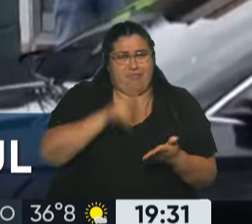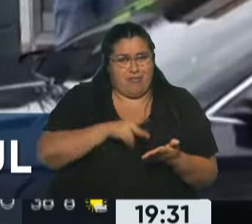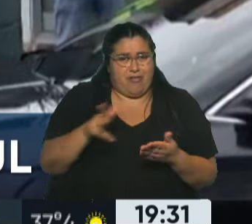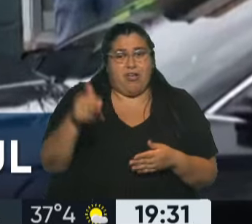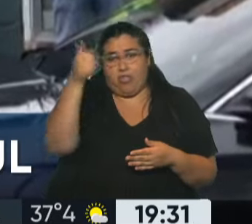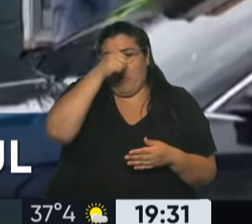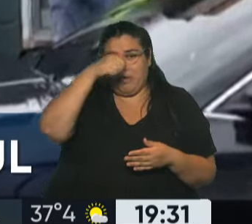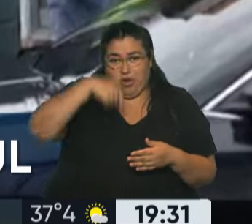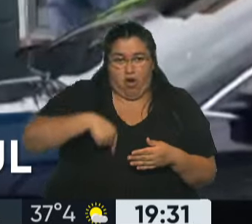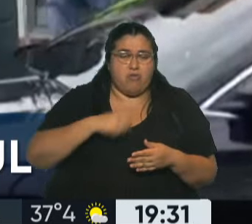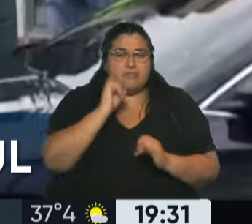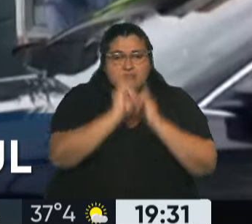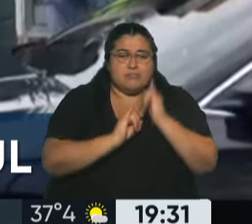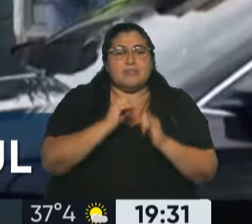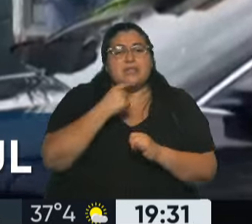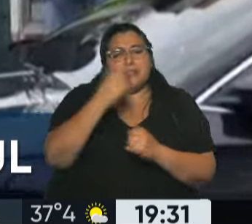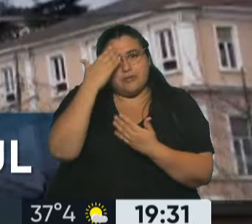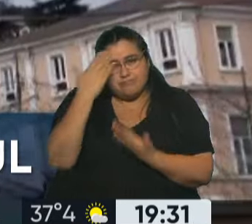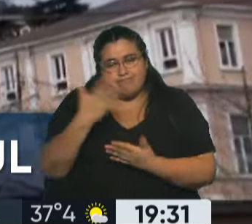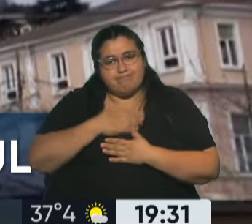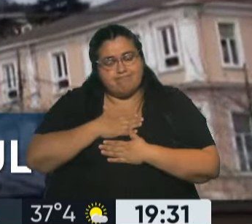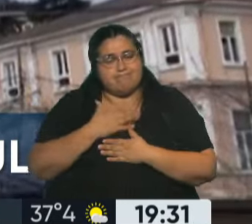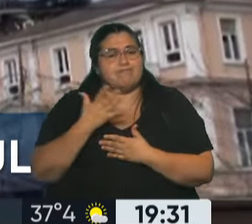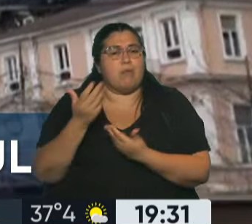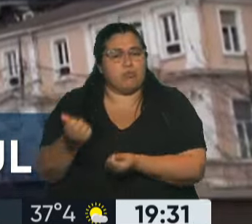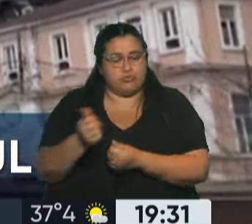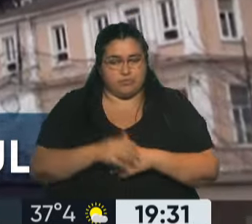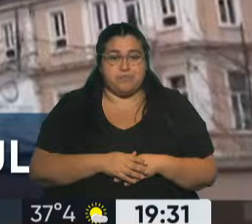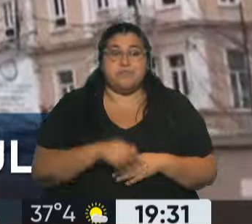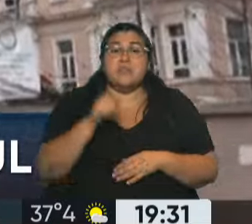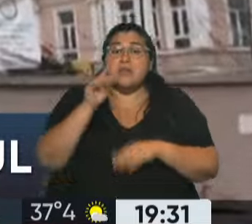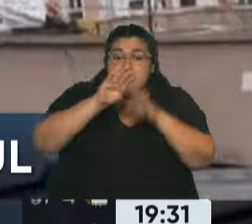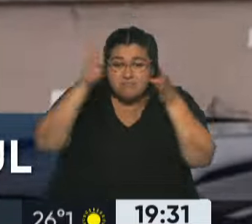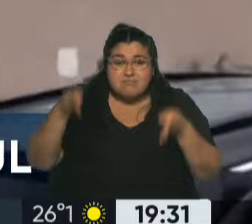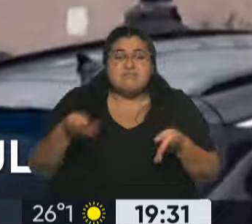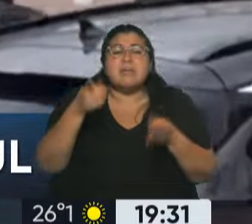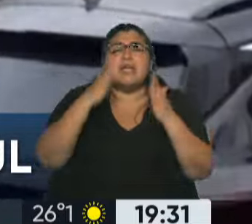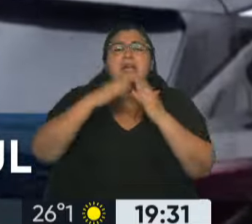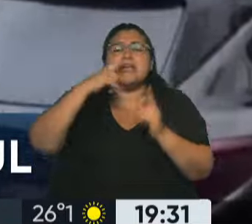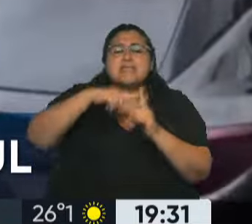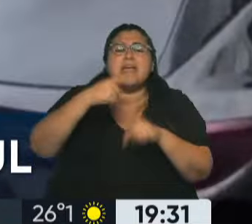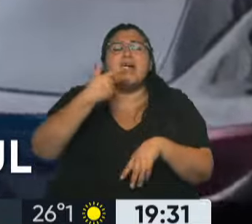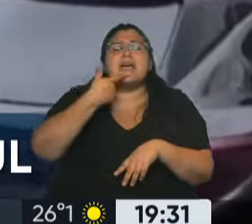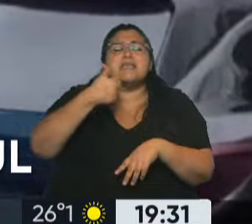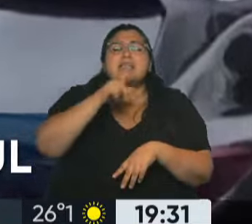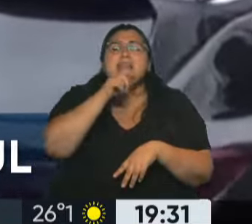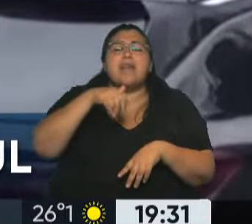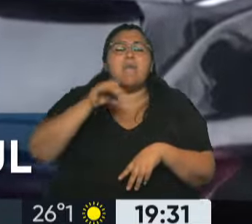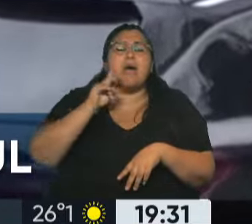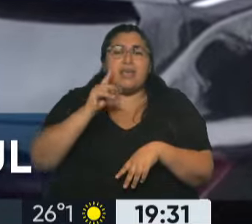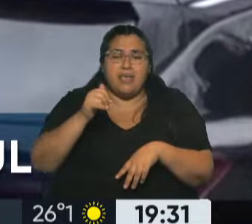el Vaticano. La iglesia donde ocurrió el tiroteo es Santa María, ubicada cerca del río